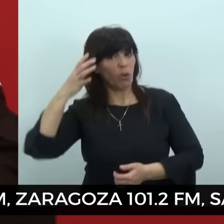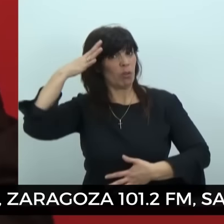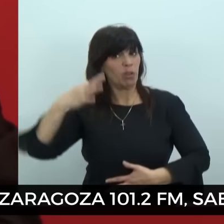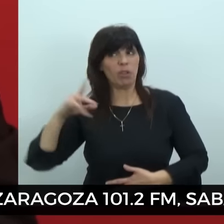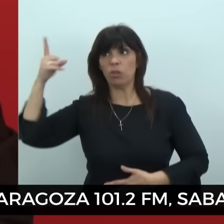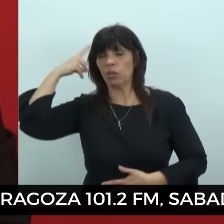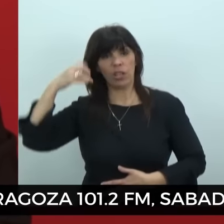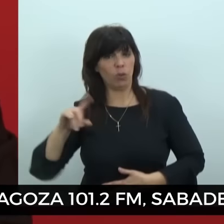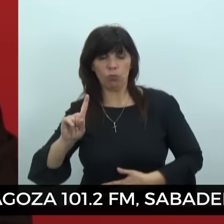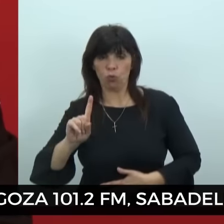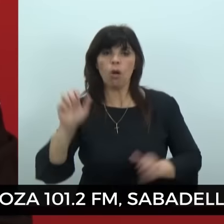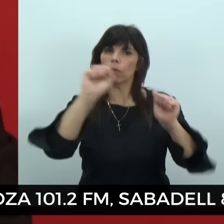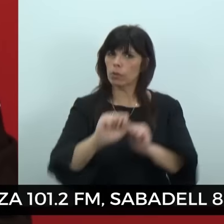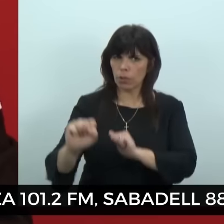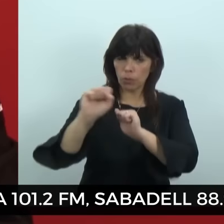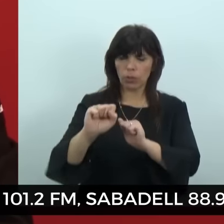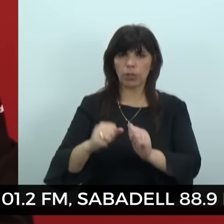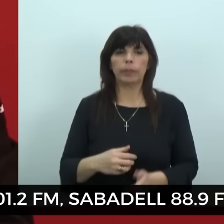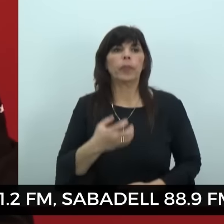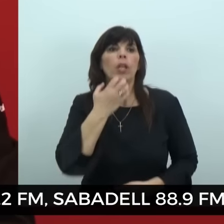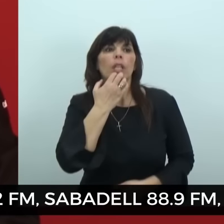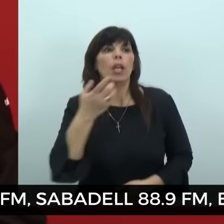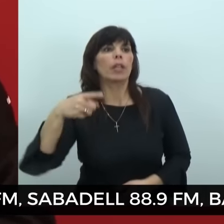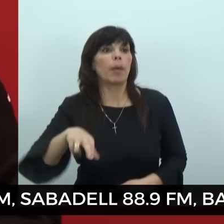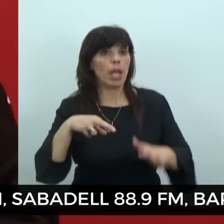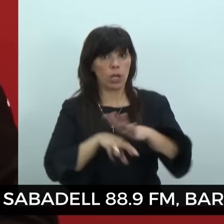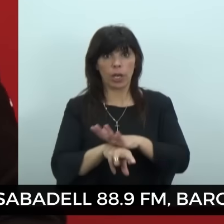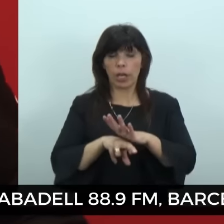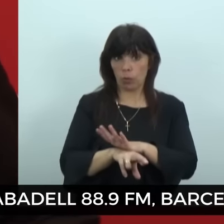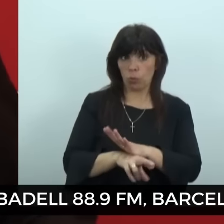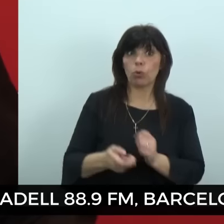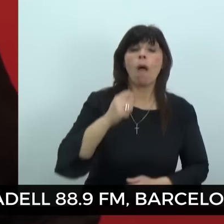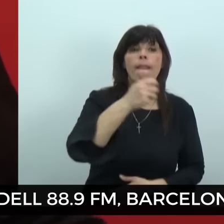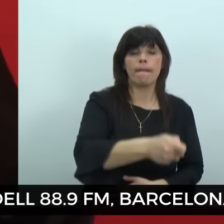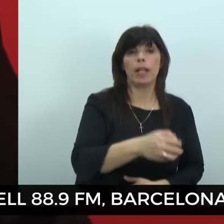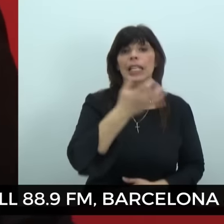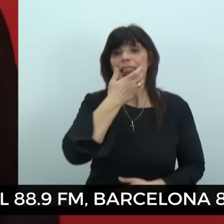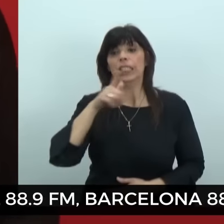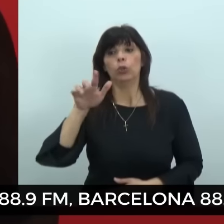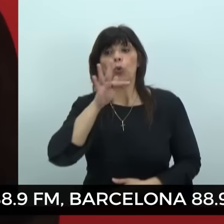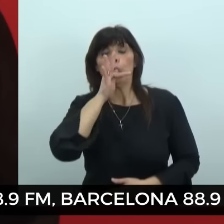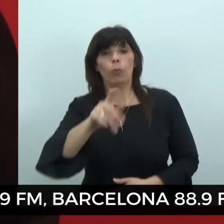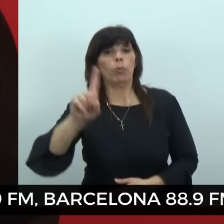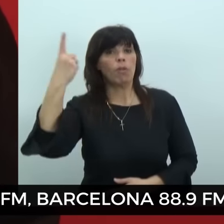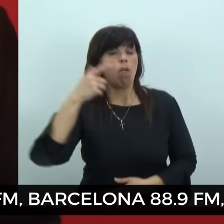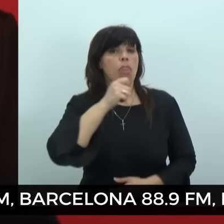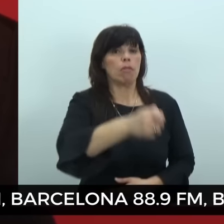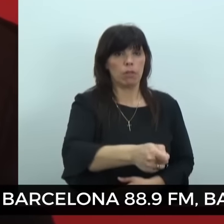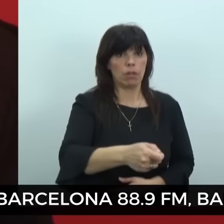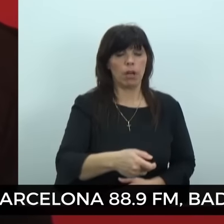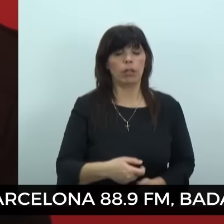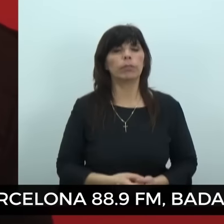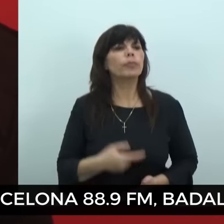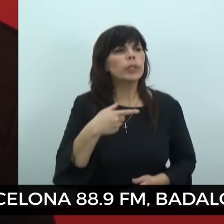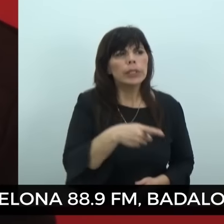te ayuda a ahorrar tiempo y recursos. Porque cuando tienes una promesa de Dios, tú sabes con quién